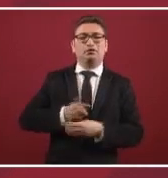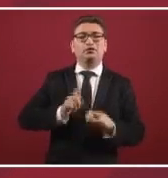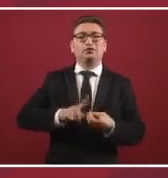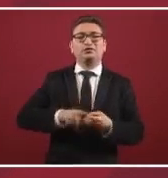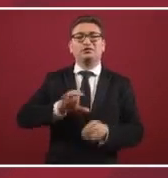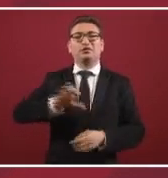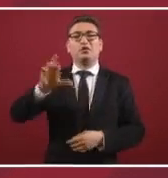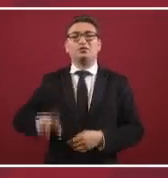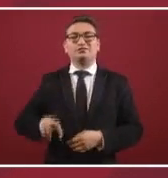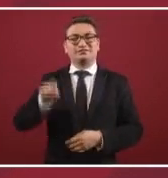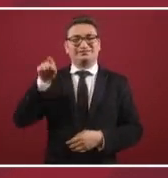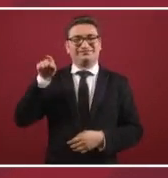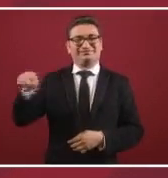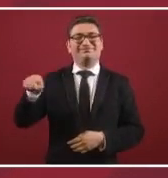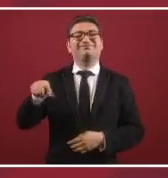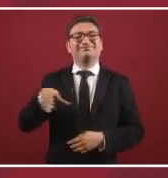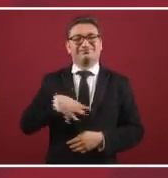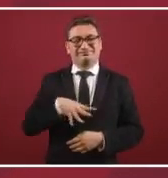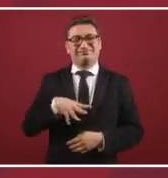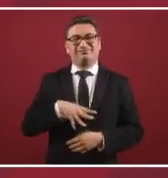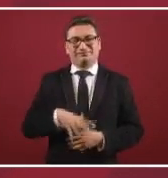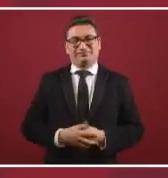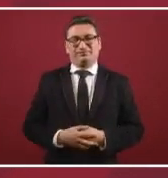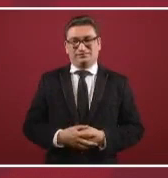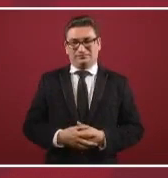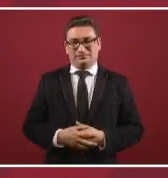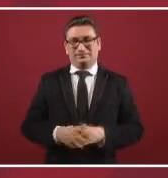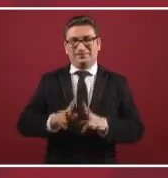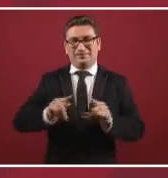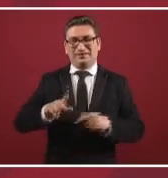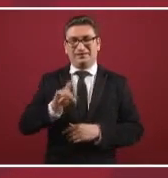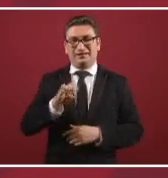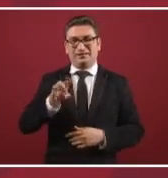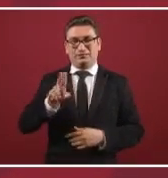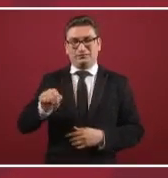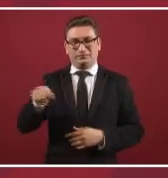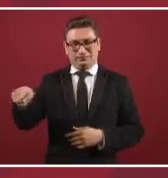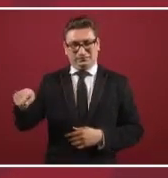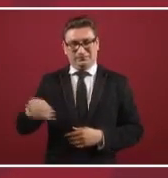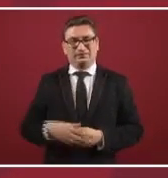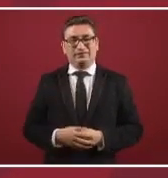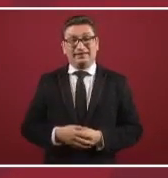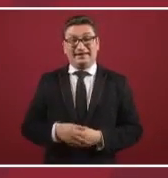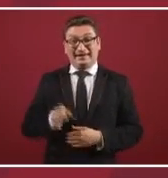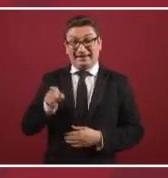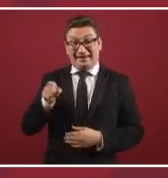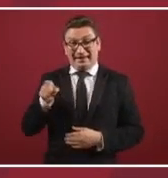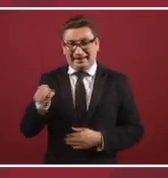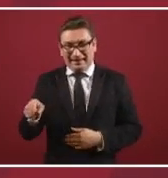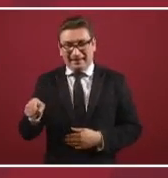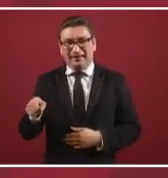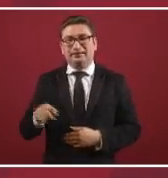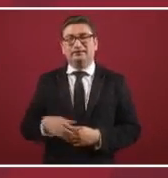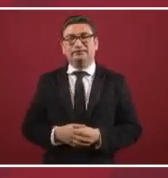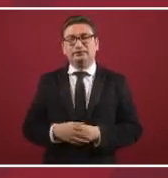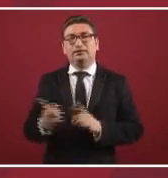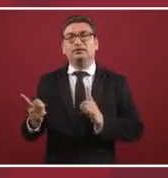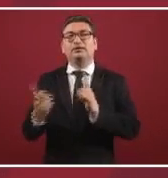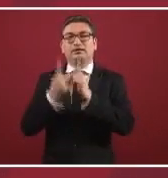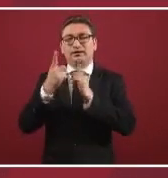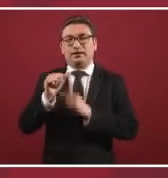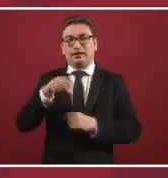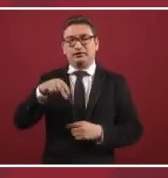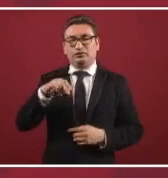Rica, en Playa Limón. Y ahí conoció a Antonio